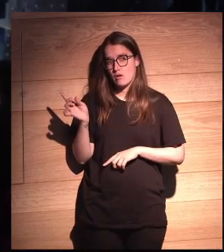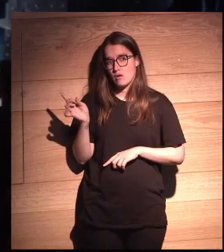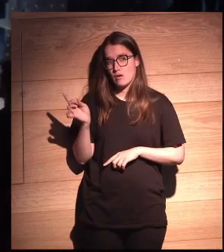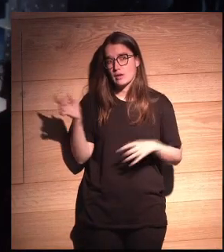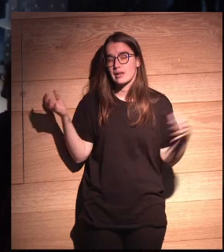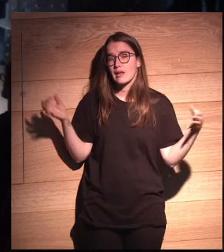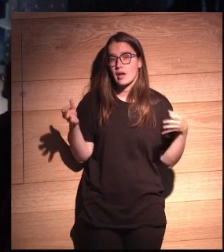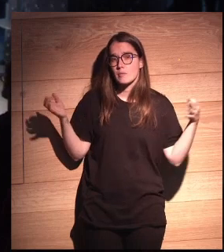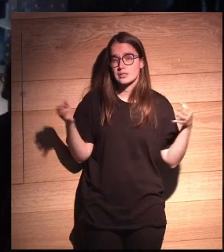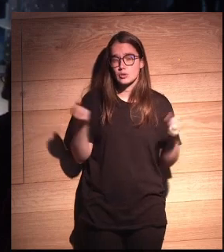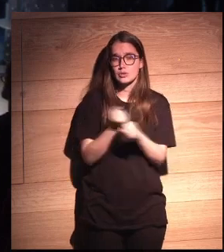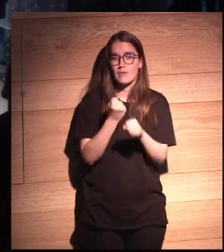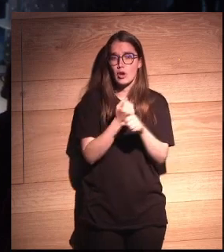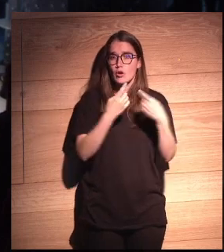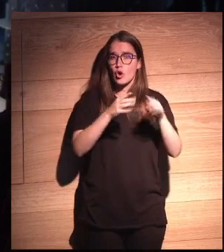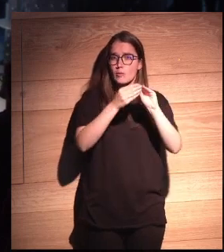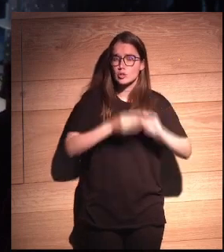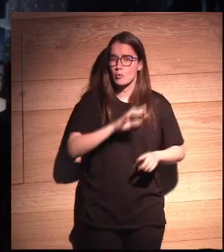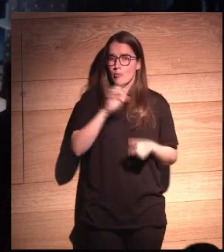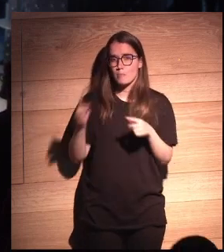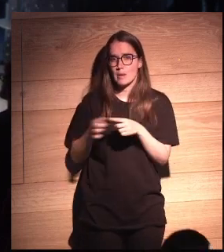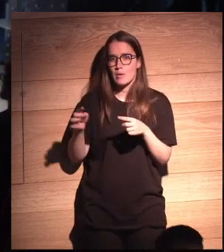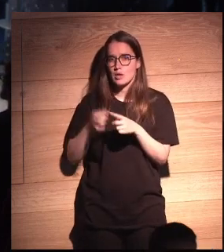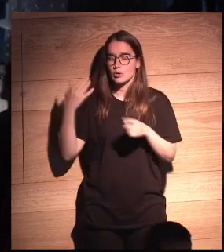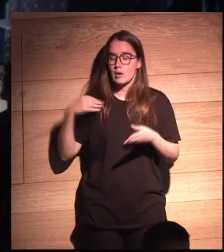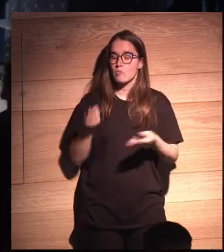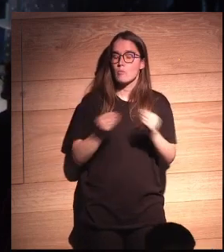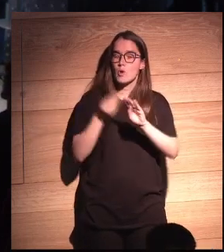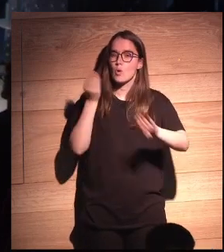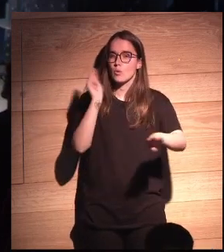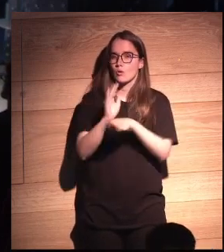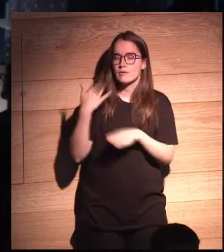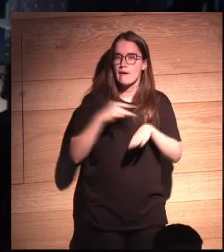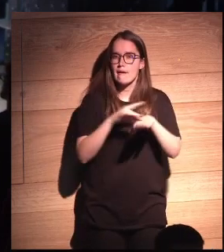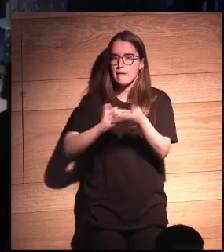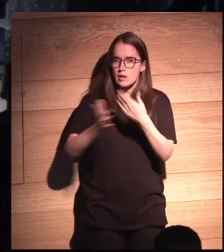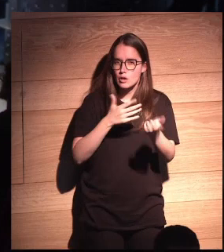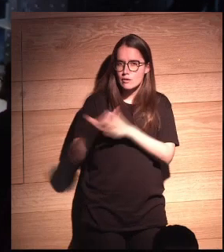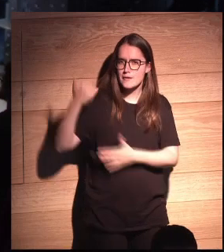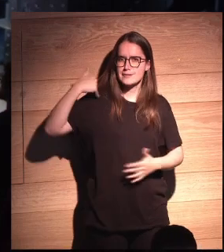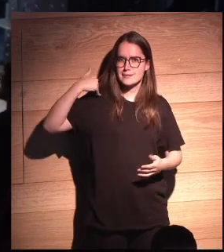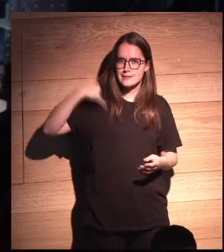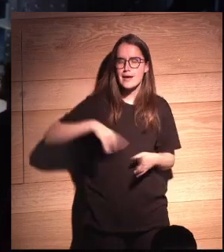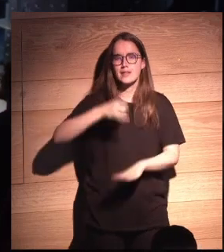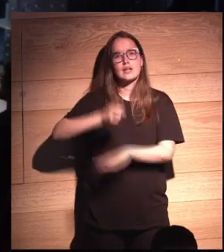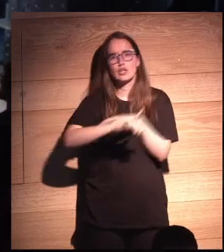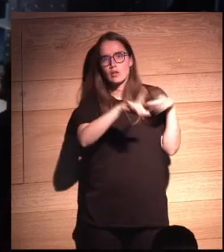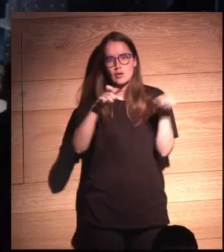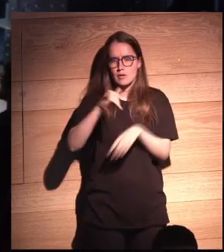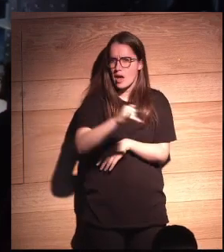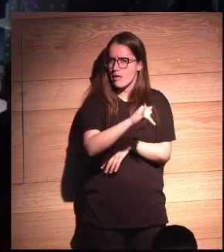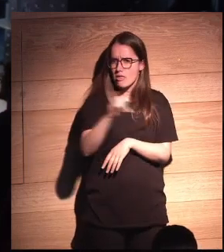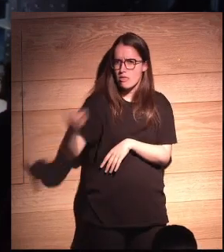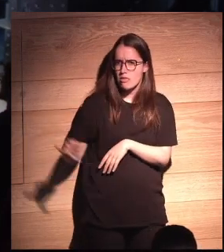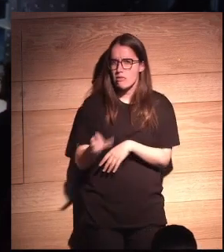¿qué ocurre? Bueno, cuando trabajas con un compositor, pues primero tienes ya tu producción, tienes tu guión, tienes tu director de fotografía y